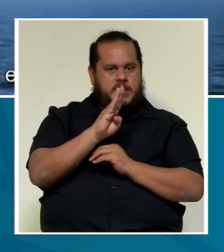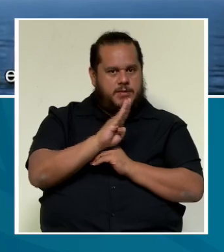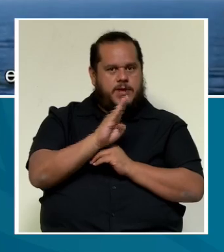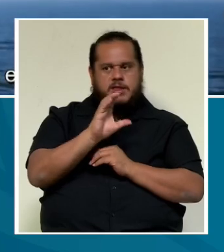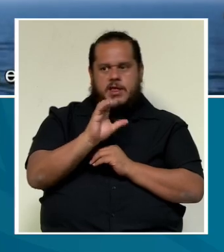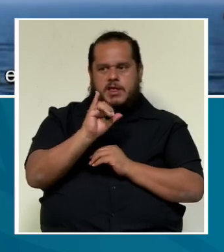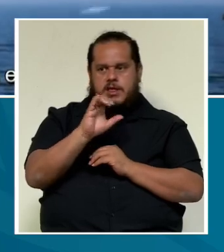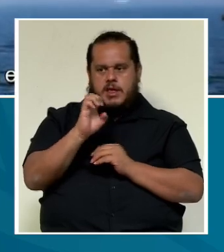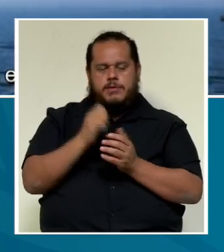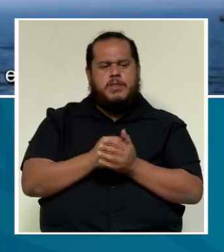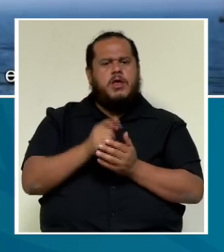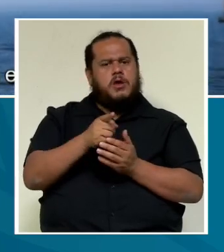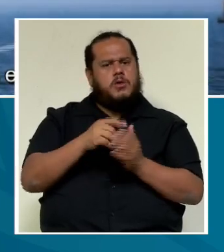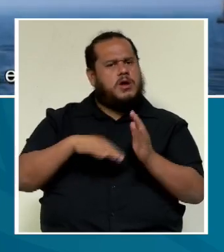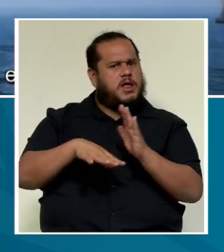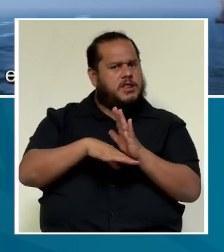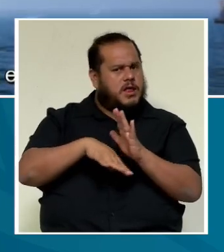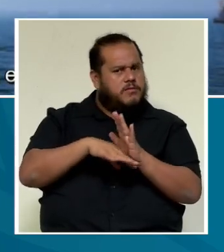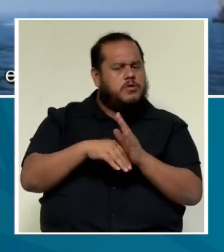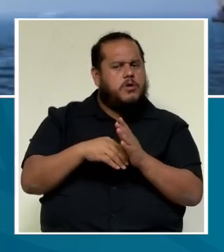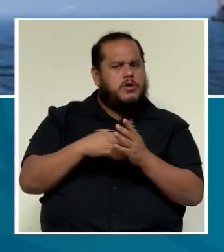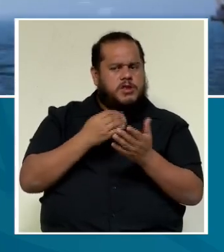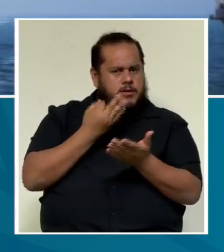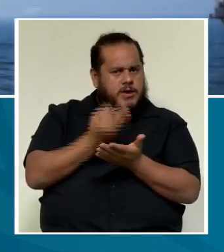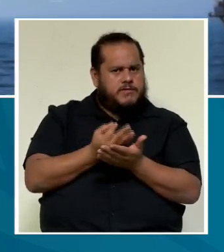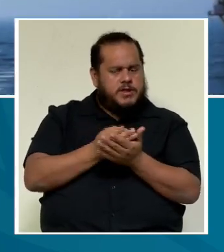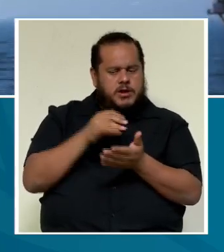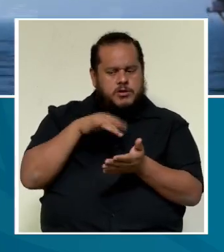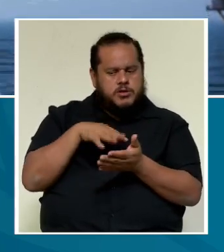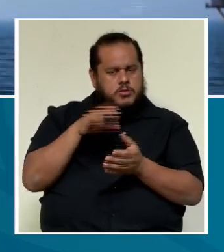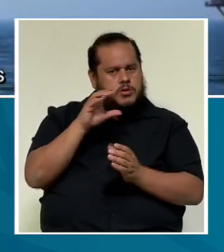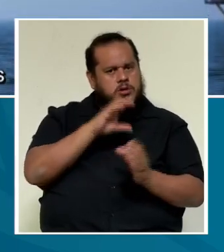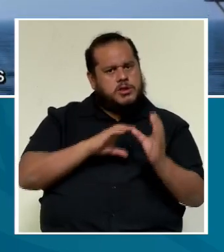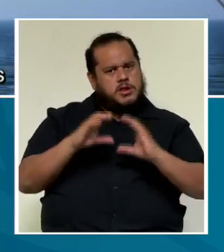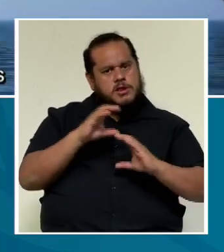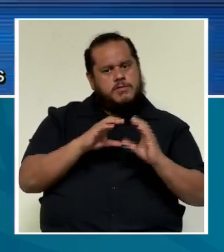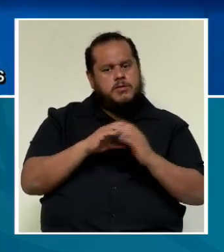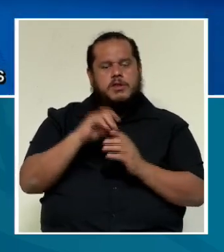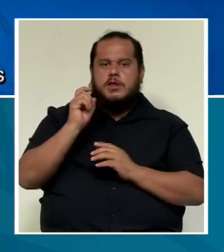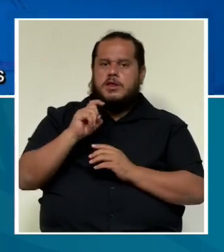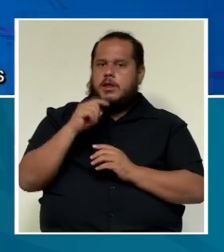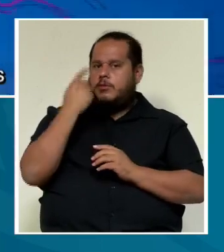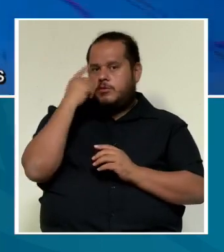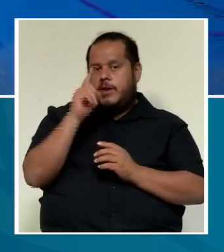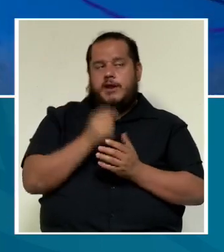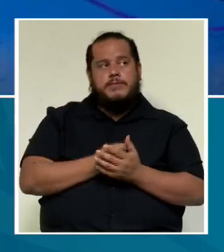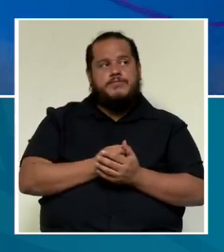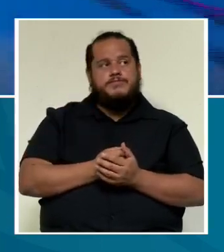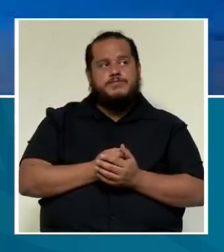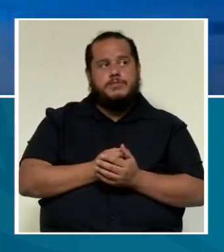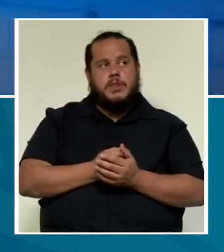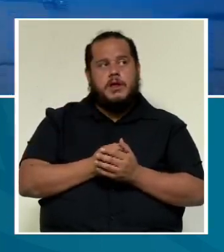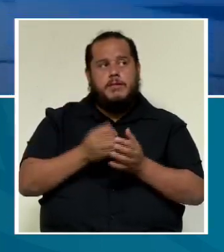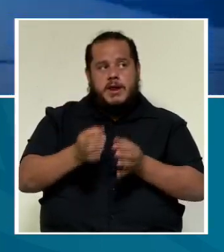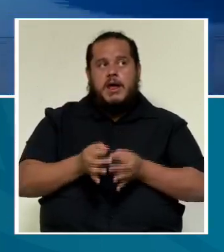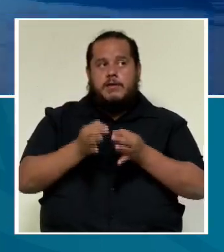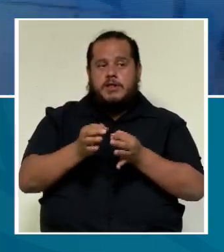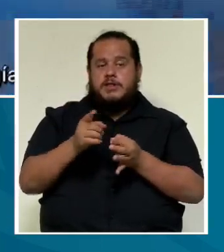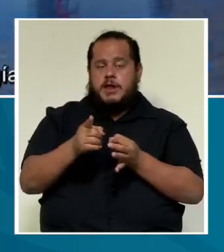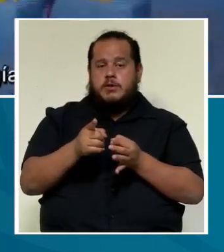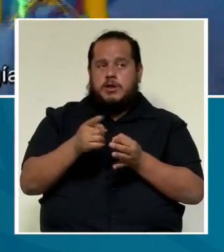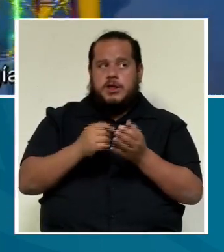con ese fondo se van a financiar los estudios científicos que necesitamos para avanzar con este